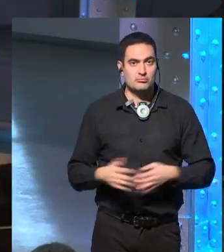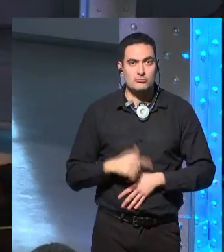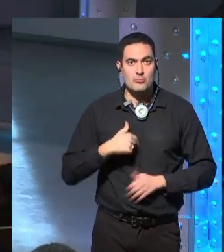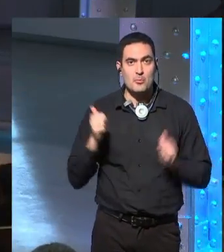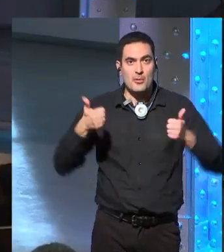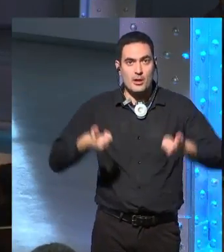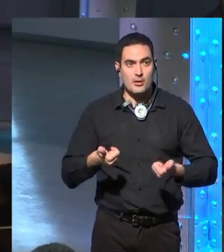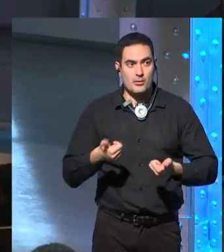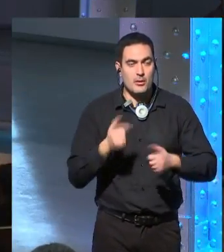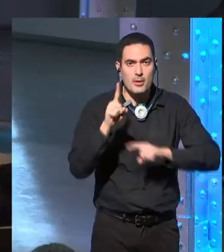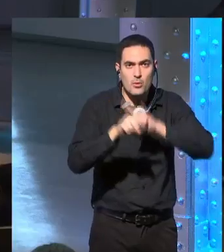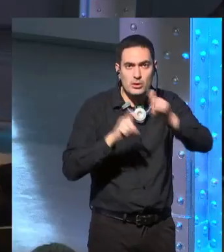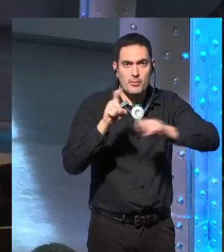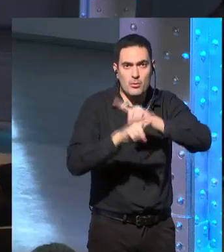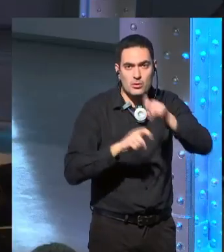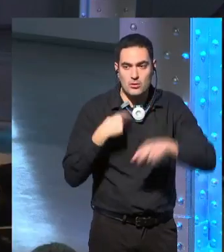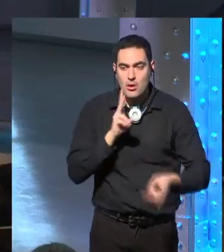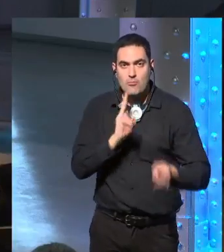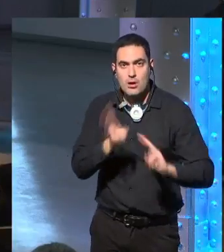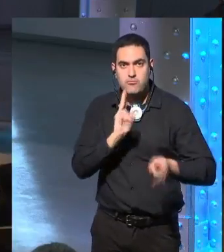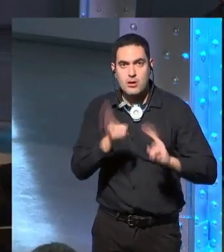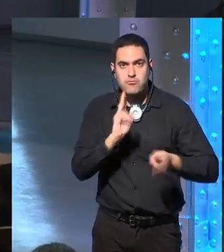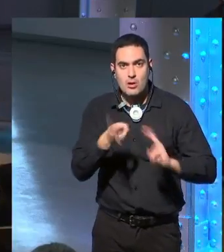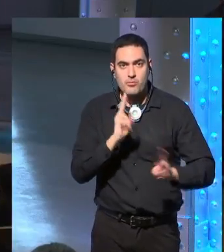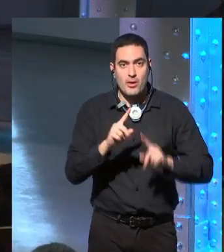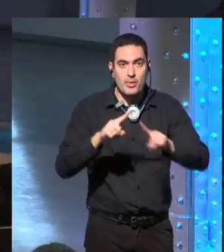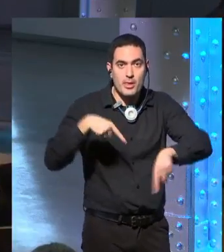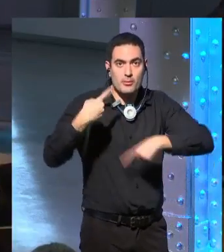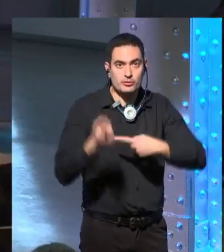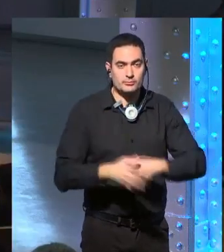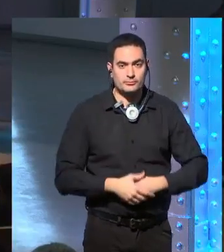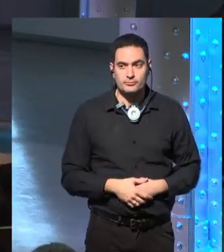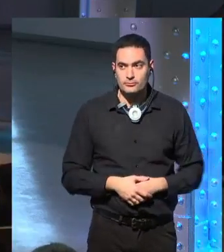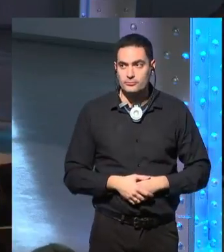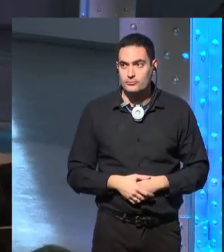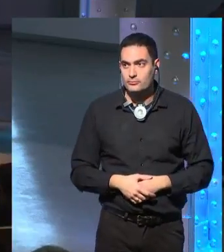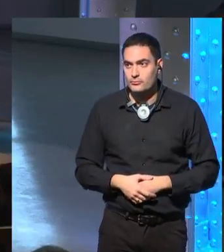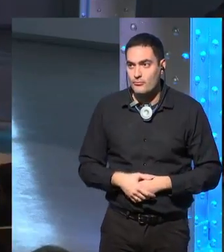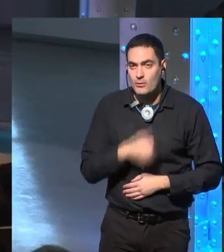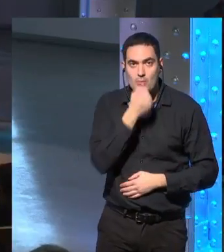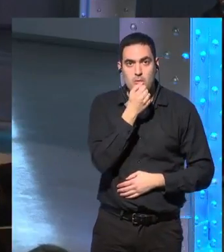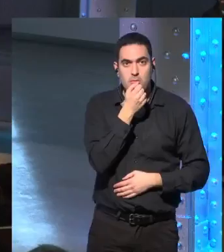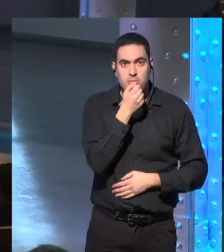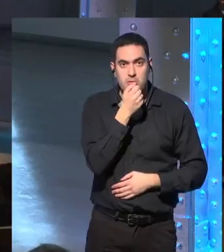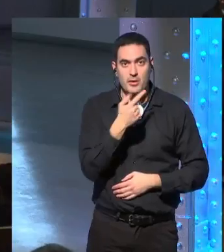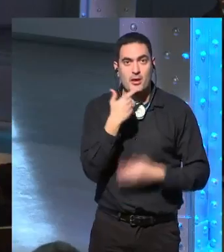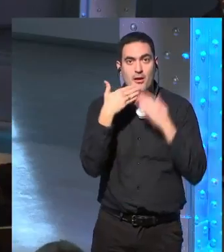empecé a hacerle las preguntas, él fue respondiendo y después se acercó al micrófono y dijo